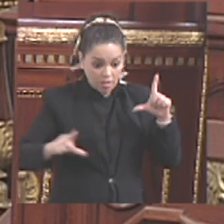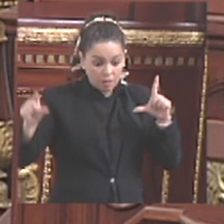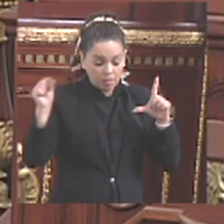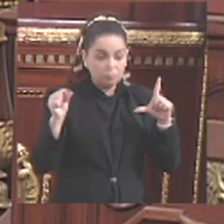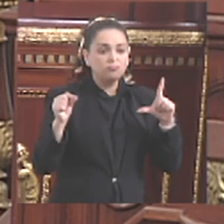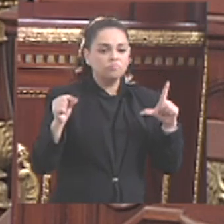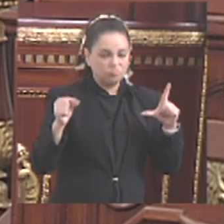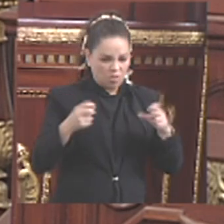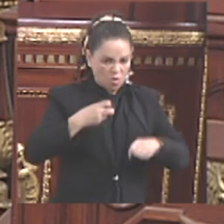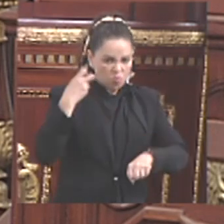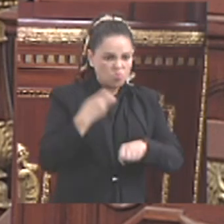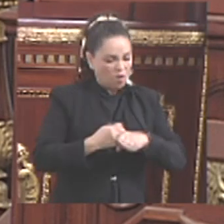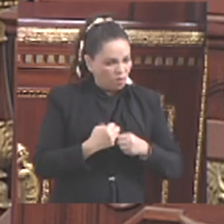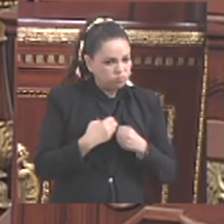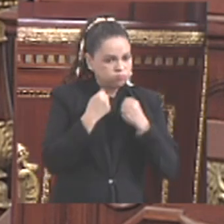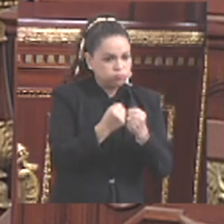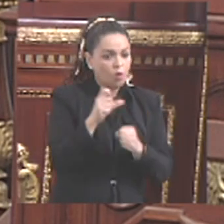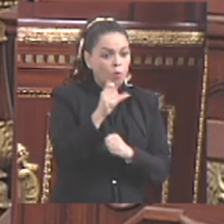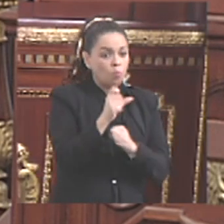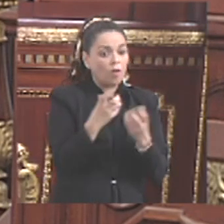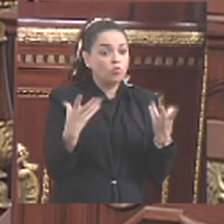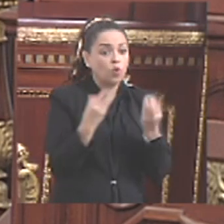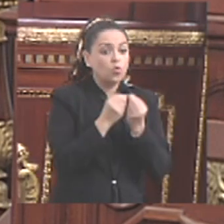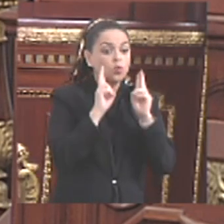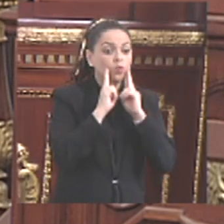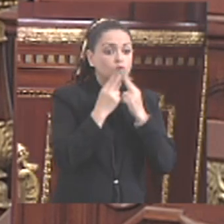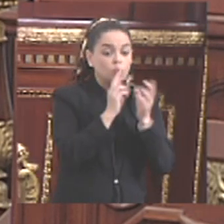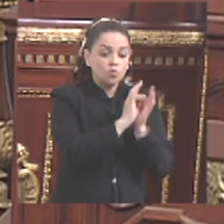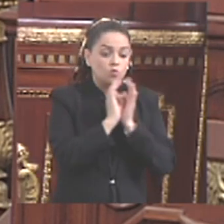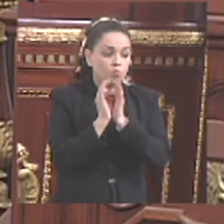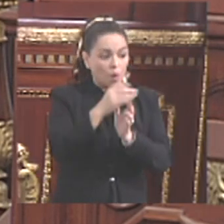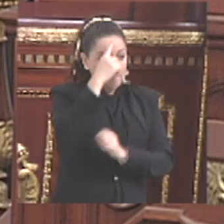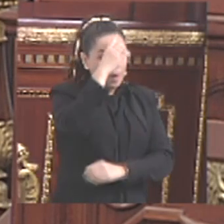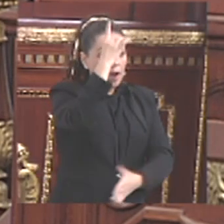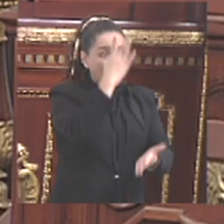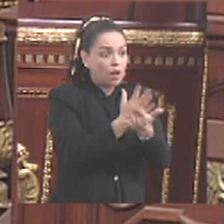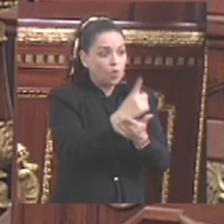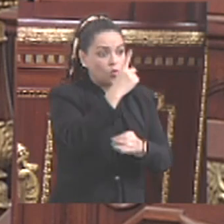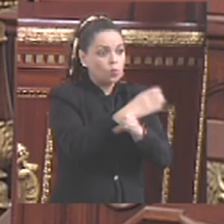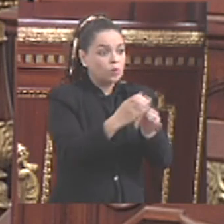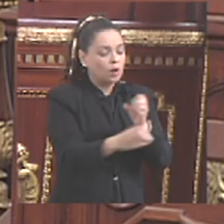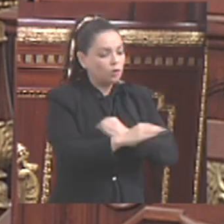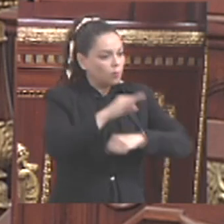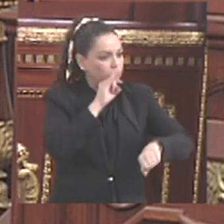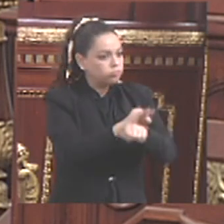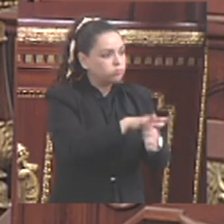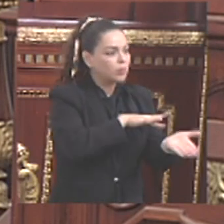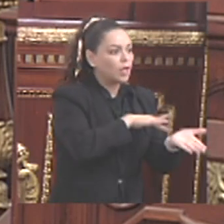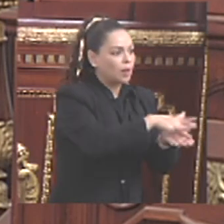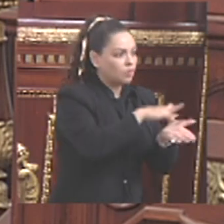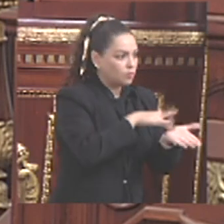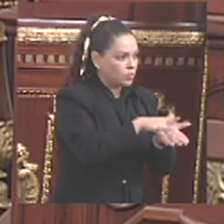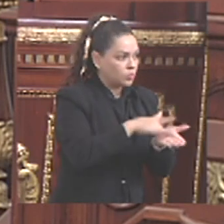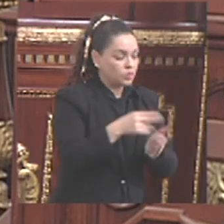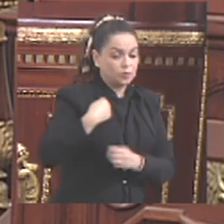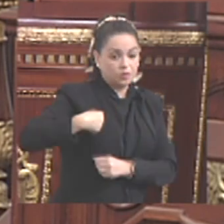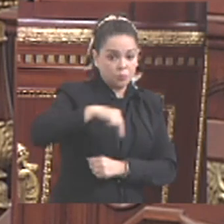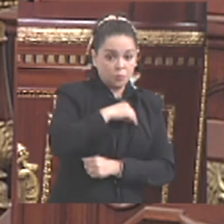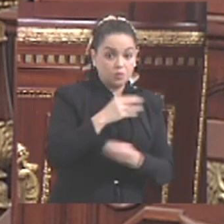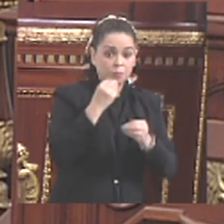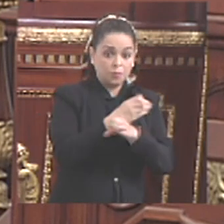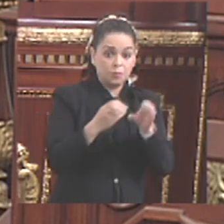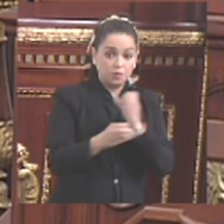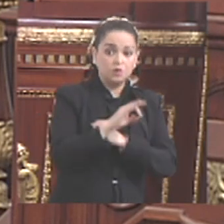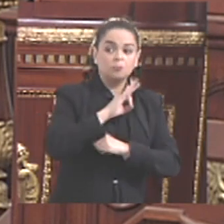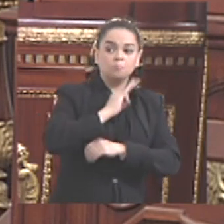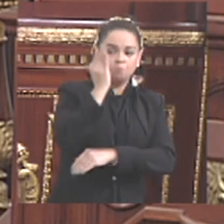común. Las ciudadanas y ciudadanos y el gobierno hemos demostrado que en medio de la adversidad, la chispa de la esperanza